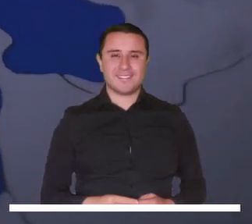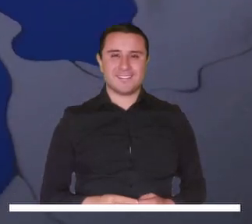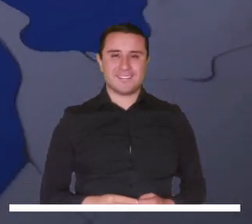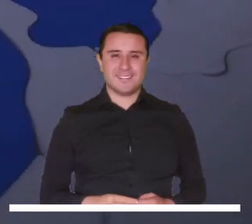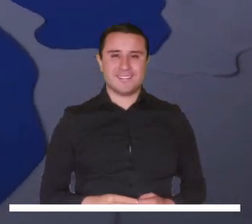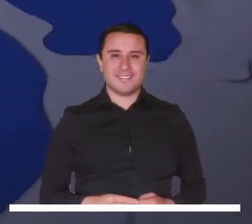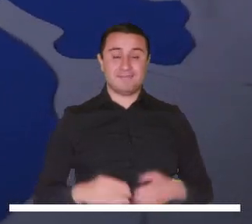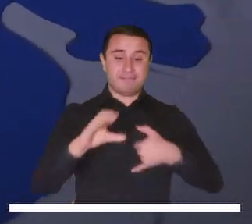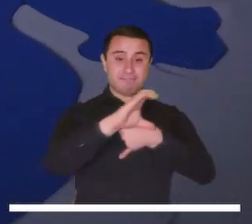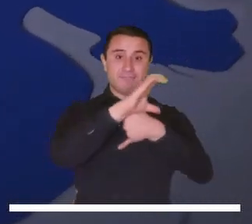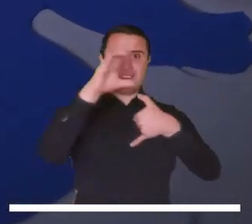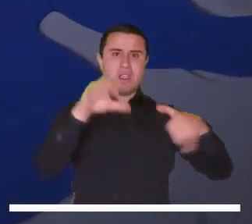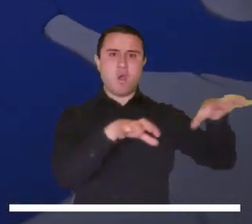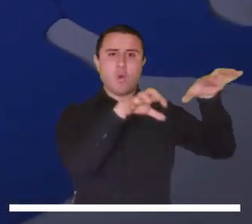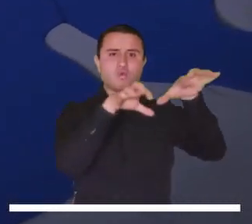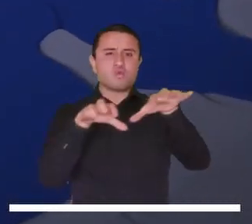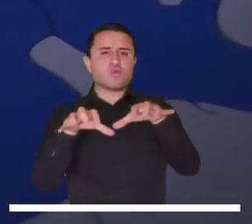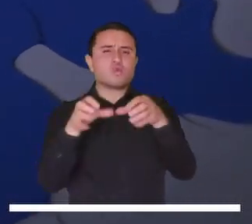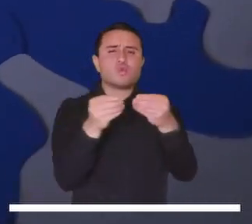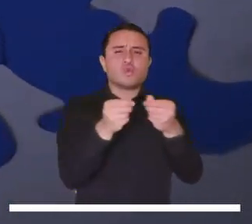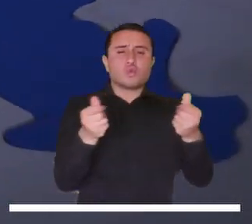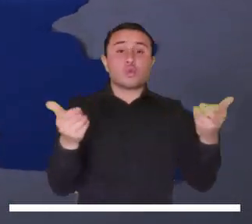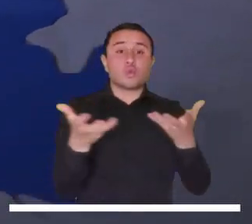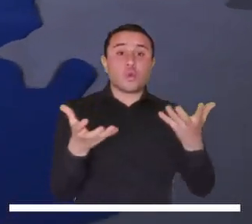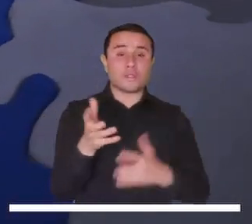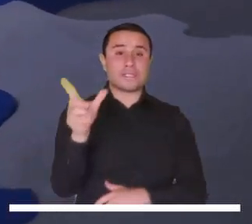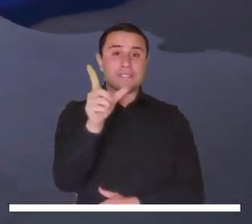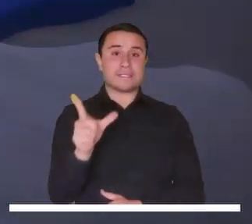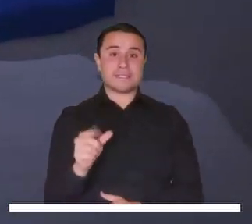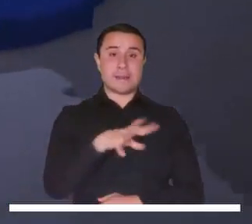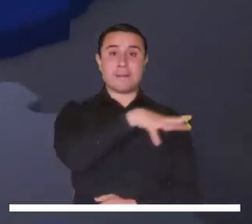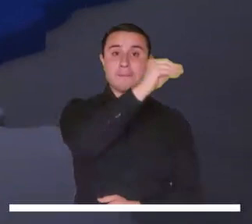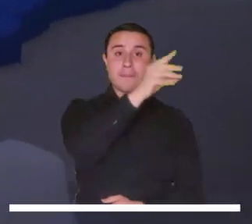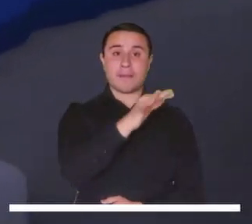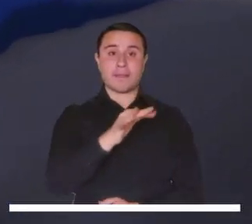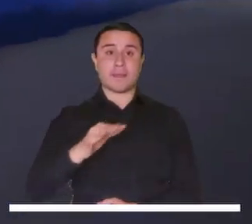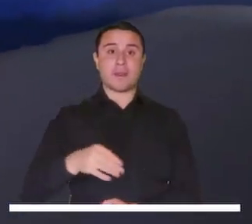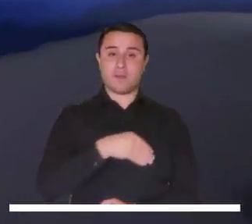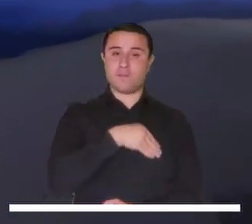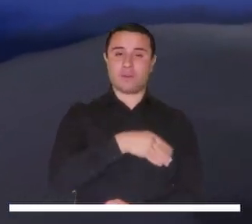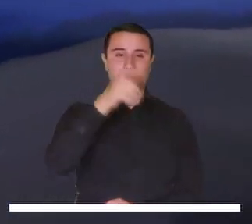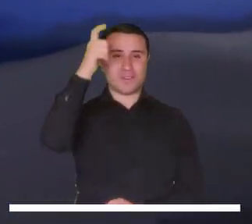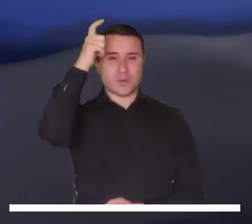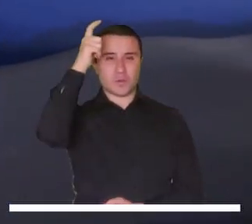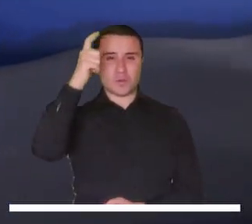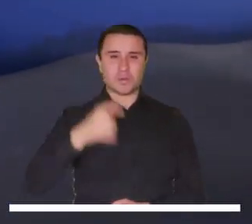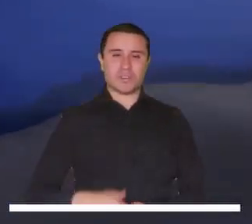En el Caribe, lluvias de carácter moderado en sectores de Cesar, Magdalena, Bolívar y Córdoba.